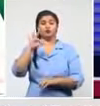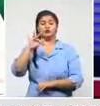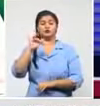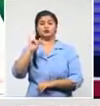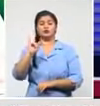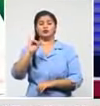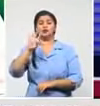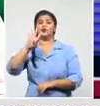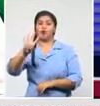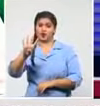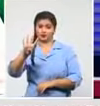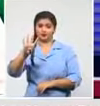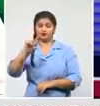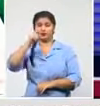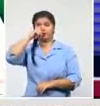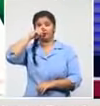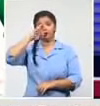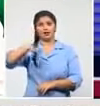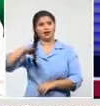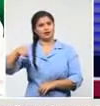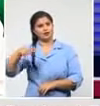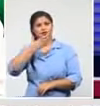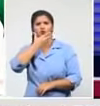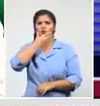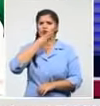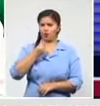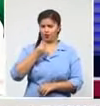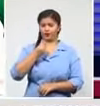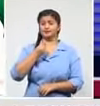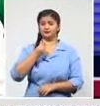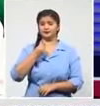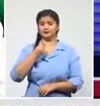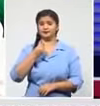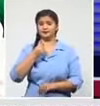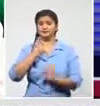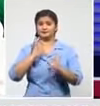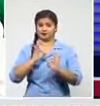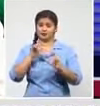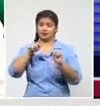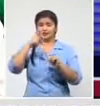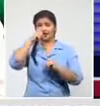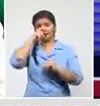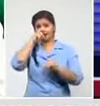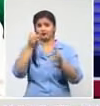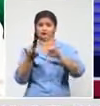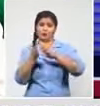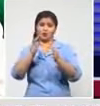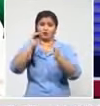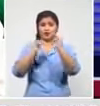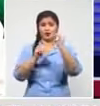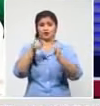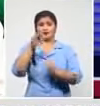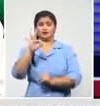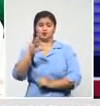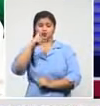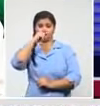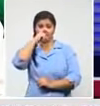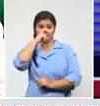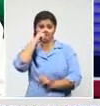864 niños, adolescentes que han tenido y tienen en estos momentos la